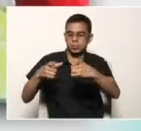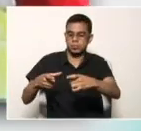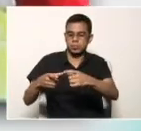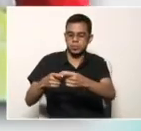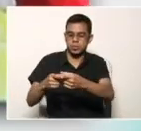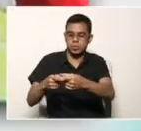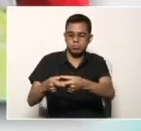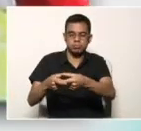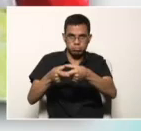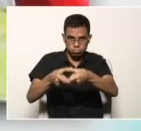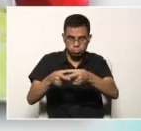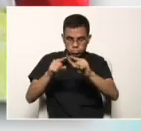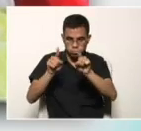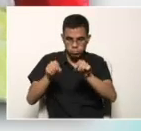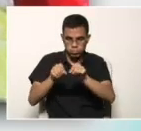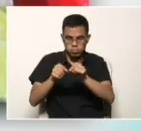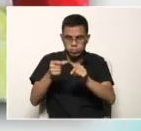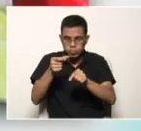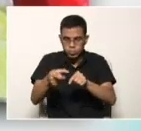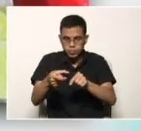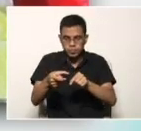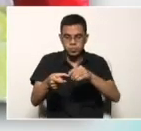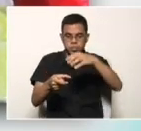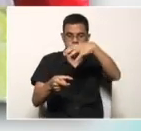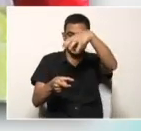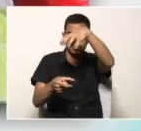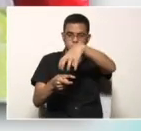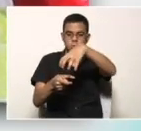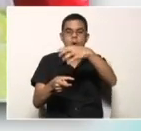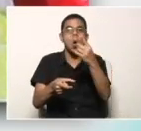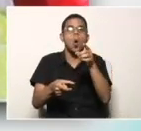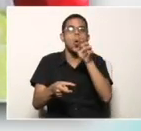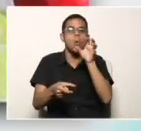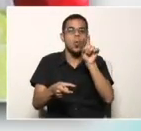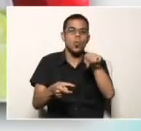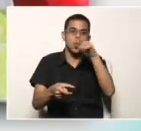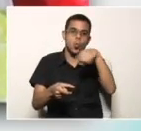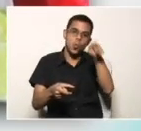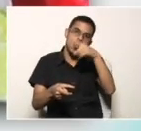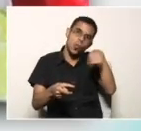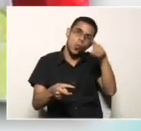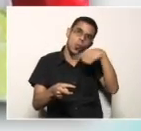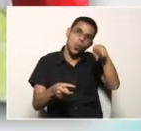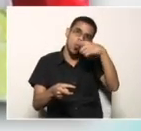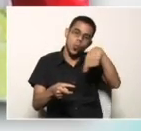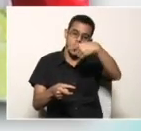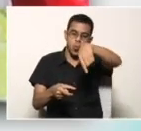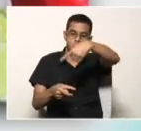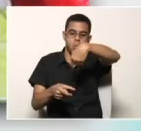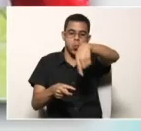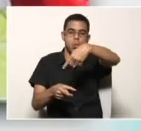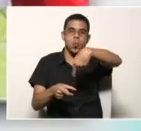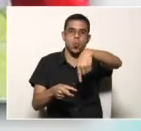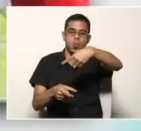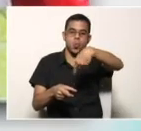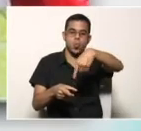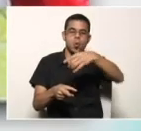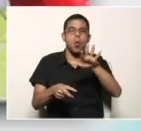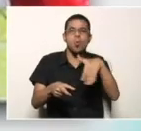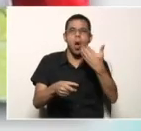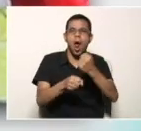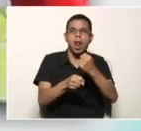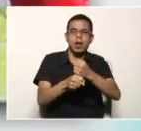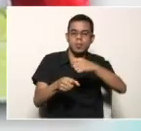el ventilador que protege al procesador como tal. ¿Cuál es la función del fan cooler? Darle aire al